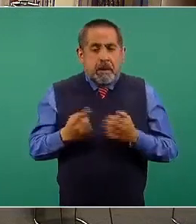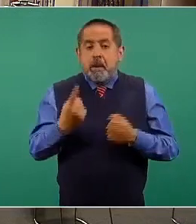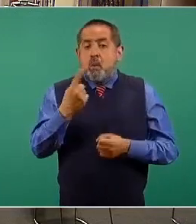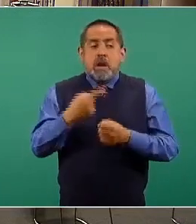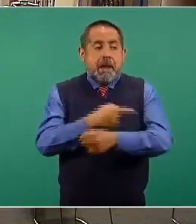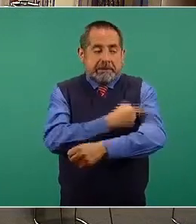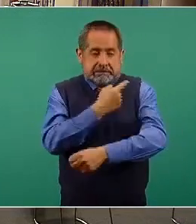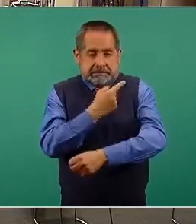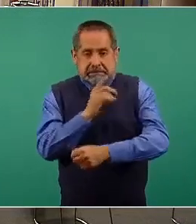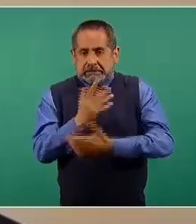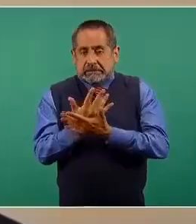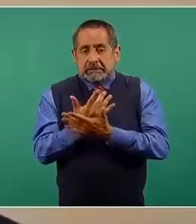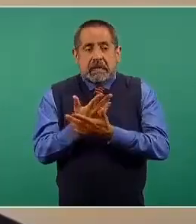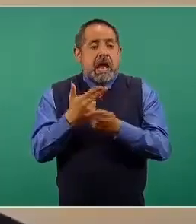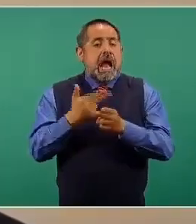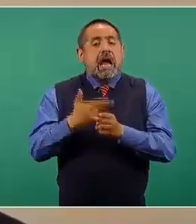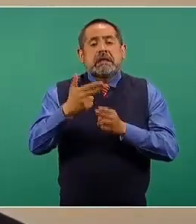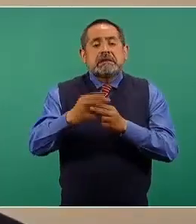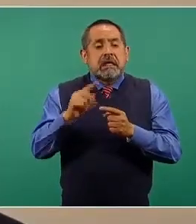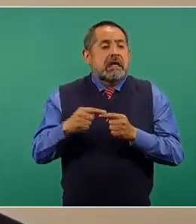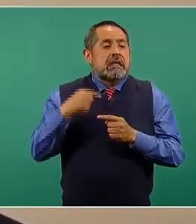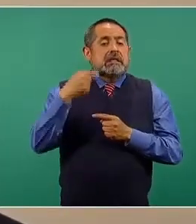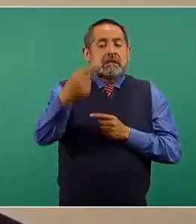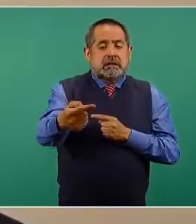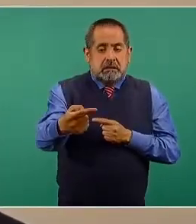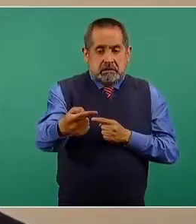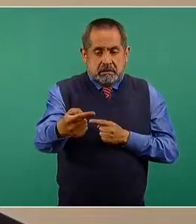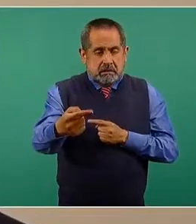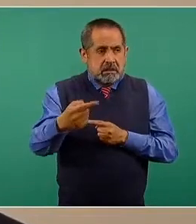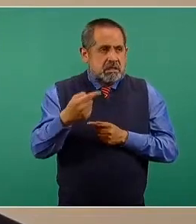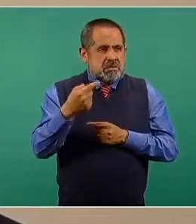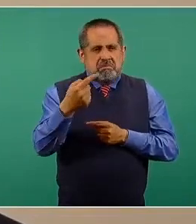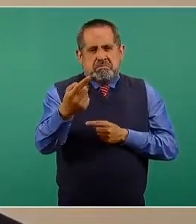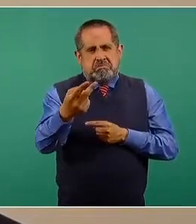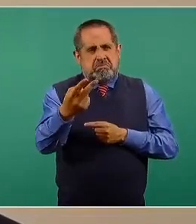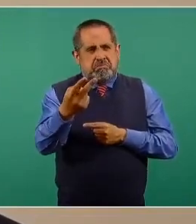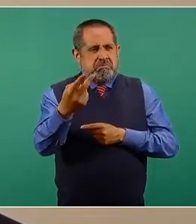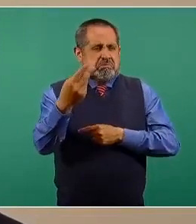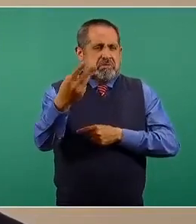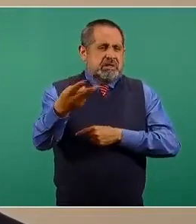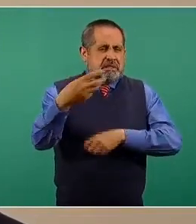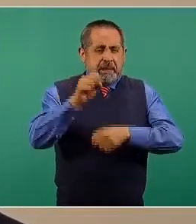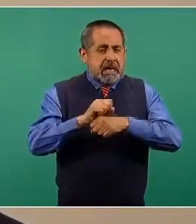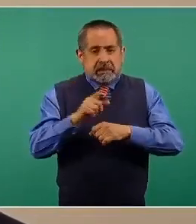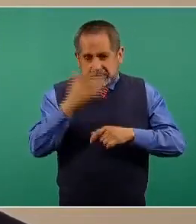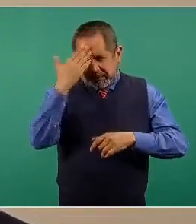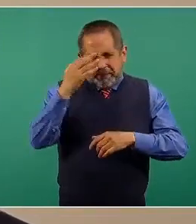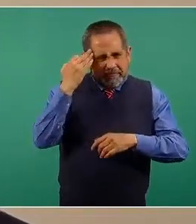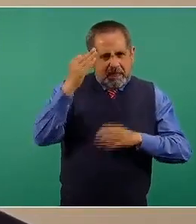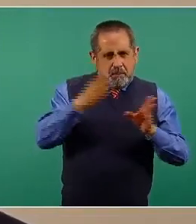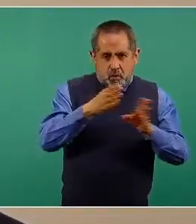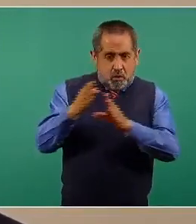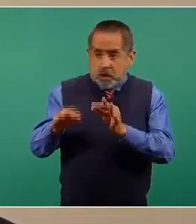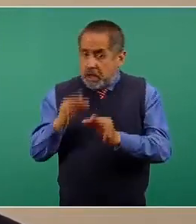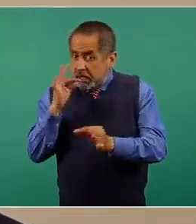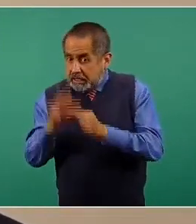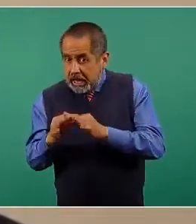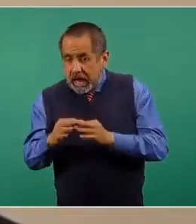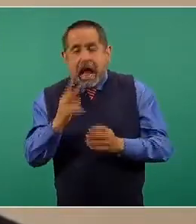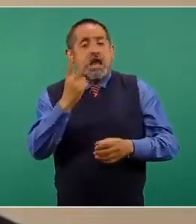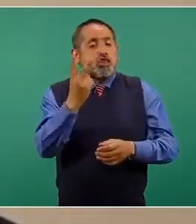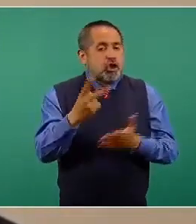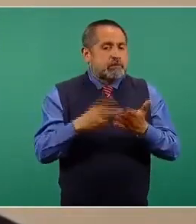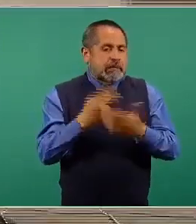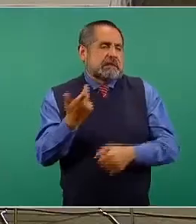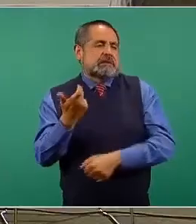dosis todavía serán aplicadas en siguientes semanas dentro de estas temporalidades que se han definido para las